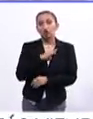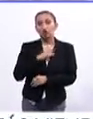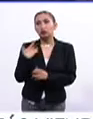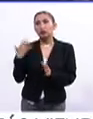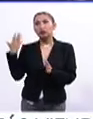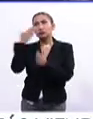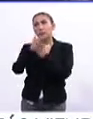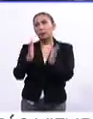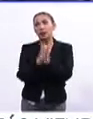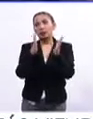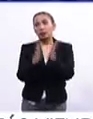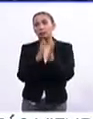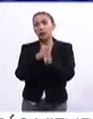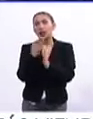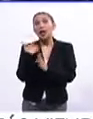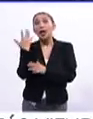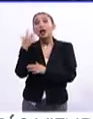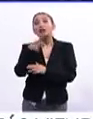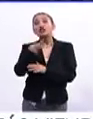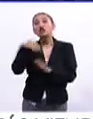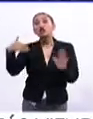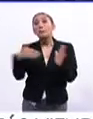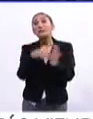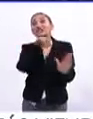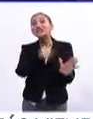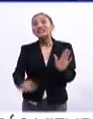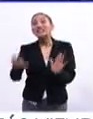una participación este año de